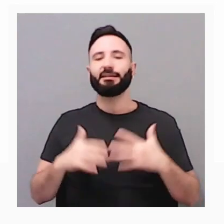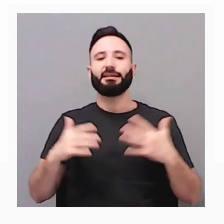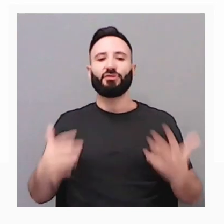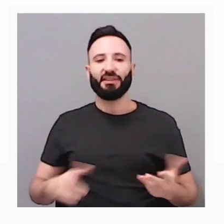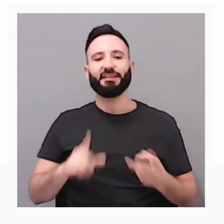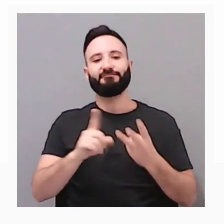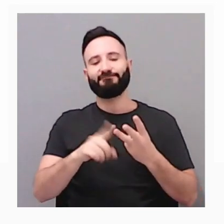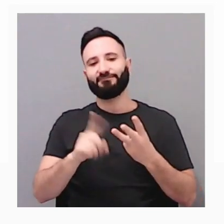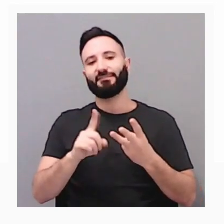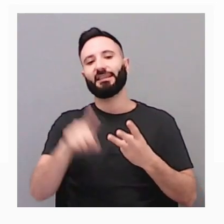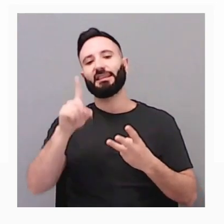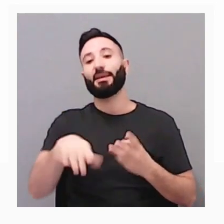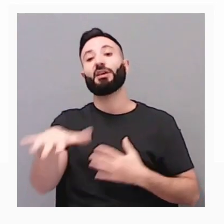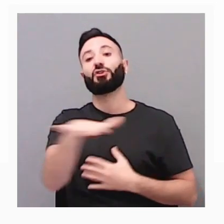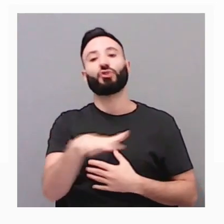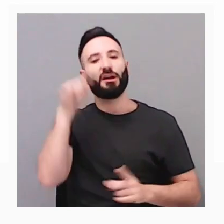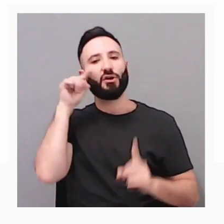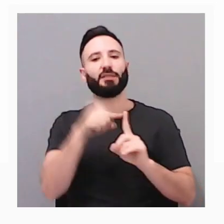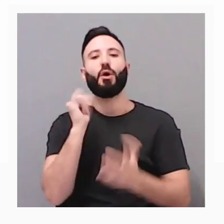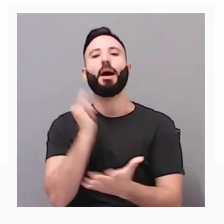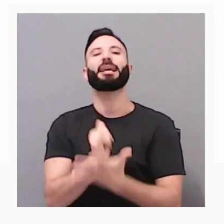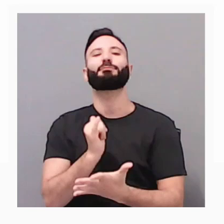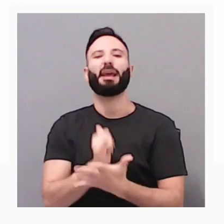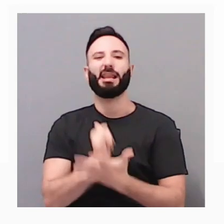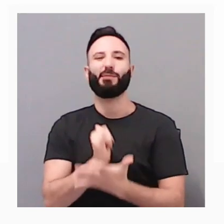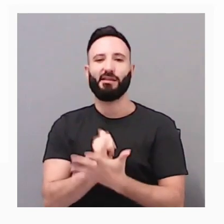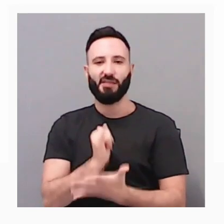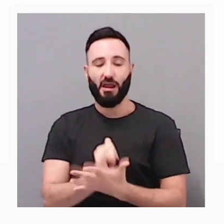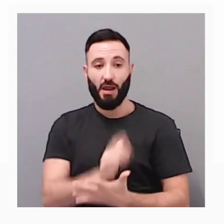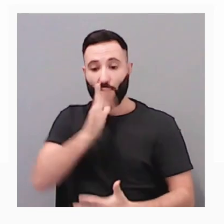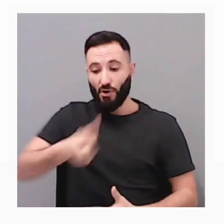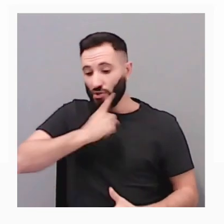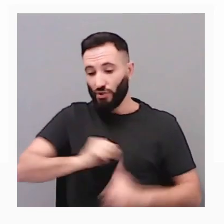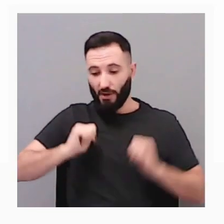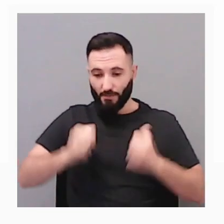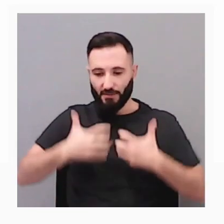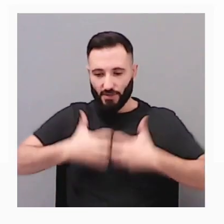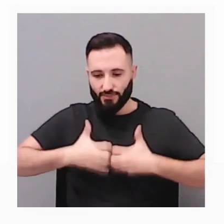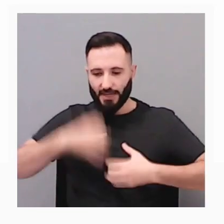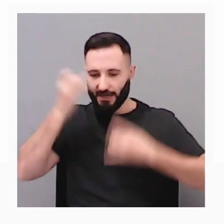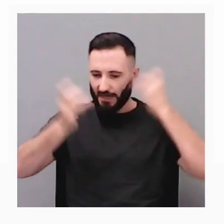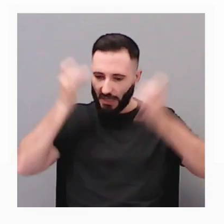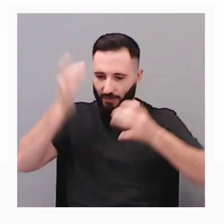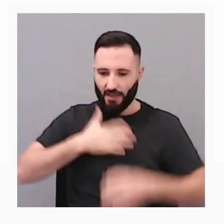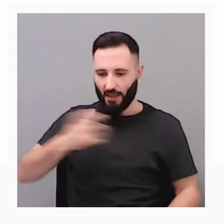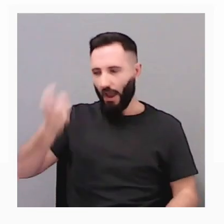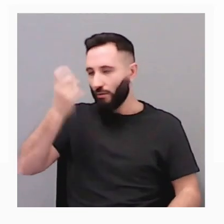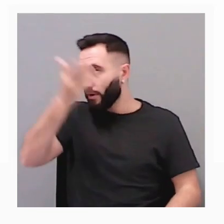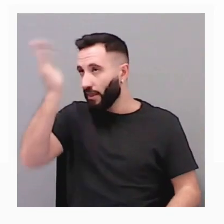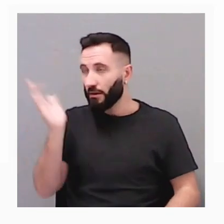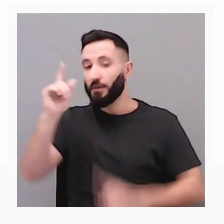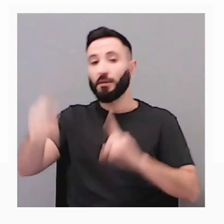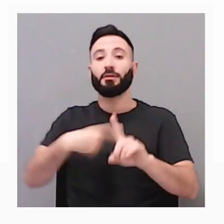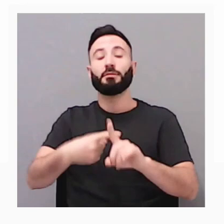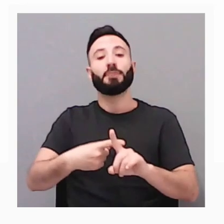es un sitio donde experimentar, porque tenemos que poner en marcha la creatividad de nuestro alumnado y es un motivo